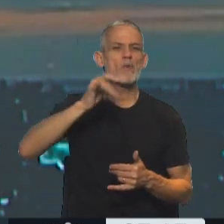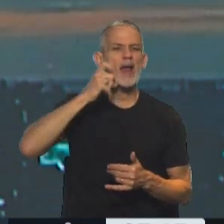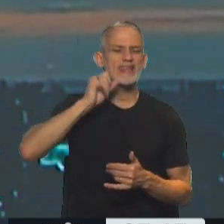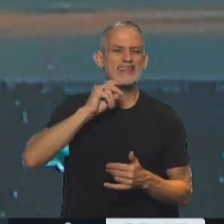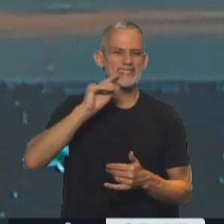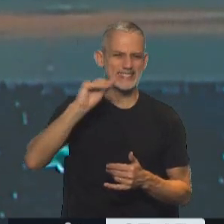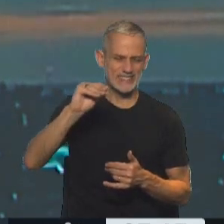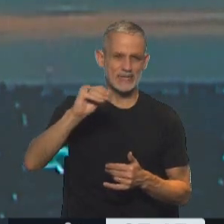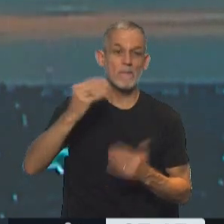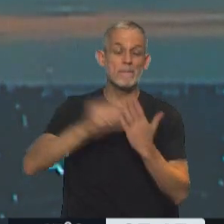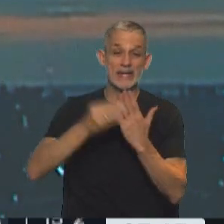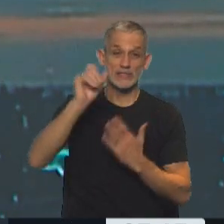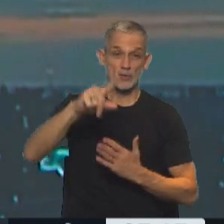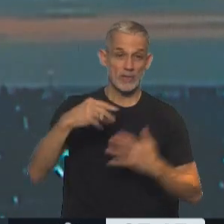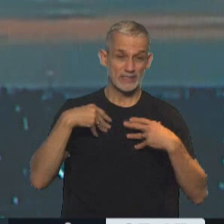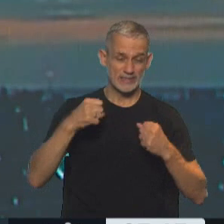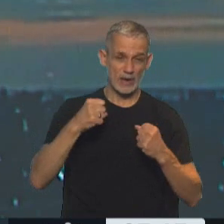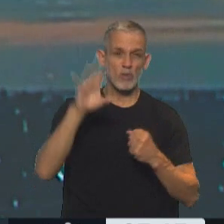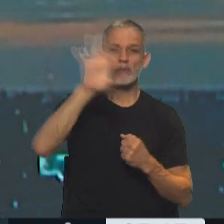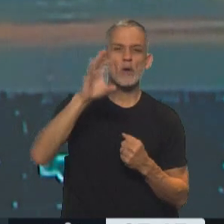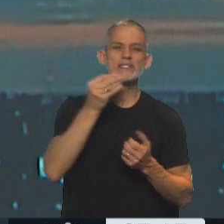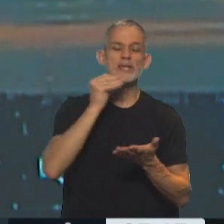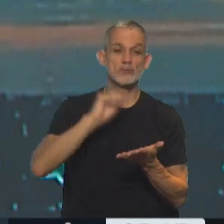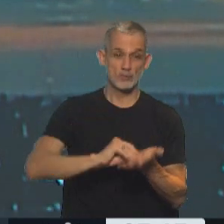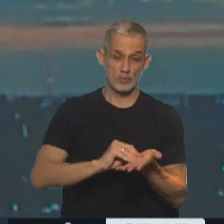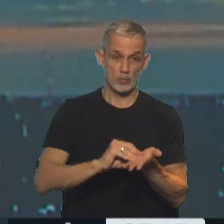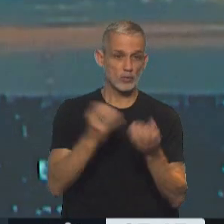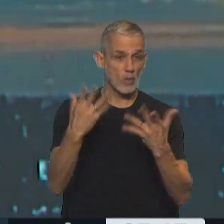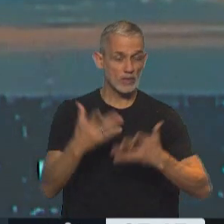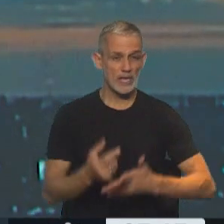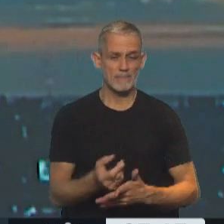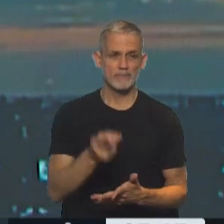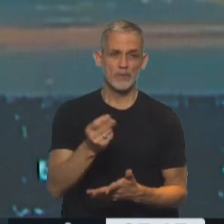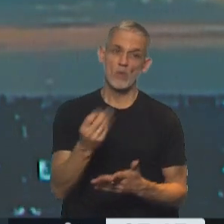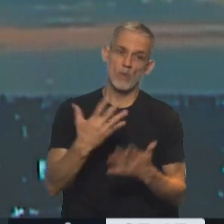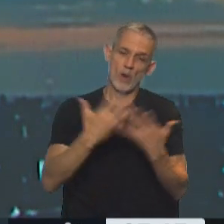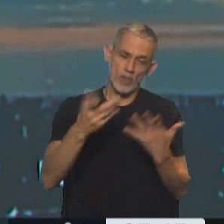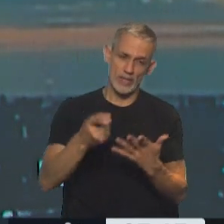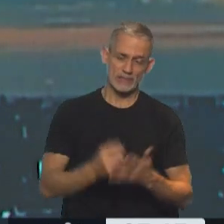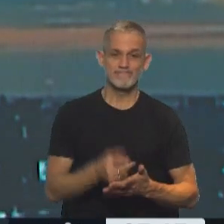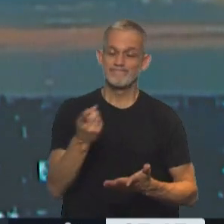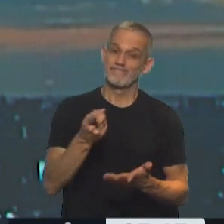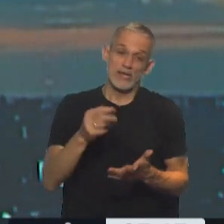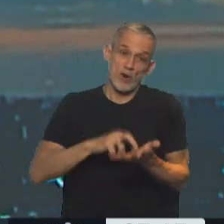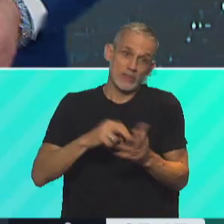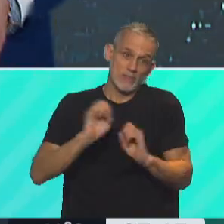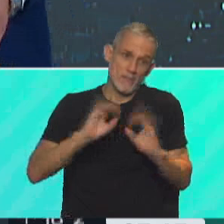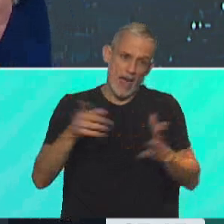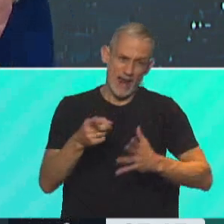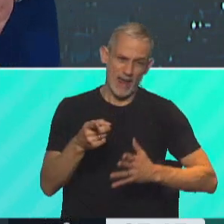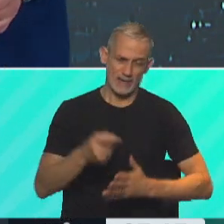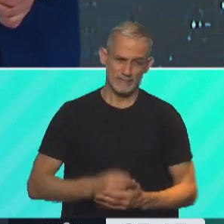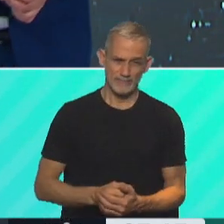ministro de Salud de la provincia de Chubut. Doctor, ¿cómo le va? Buen día. Bueno, con esta mala noticia, ¿verdad?